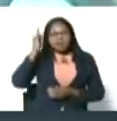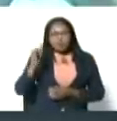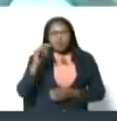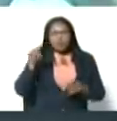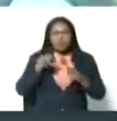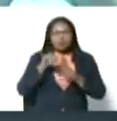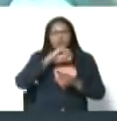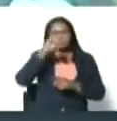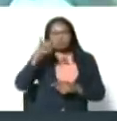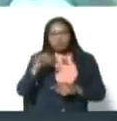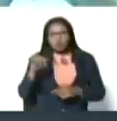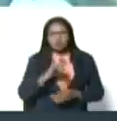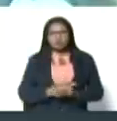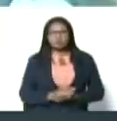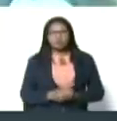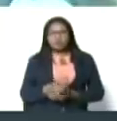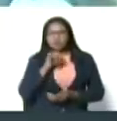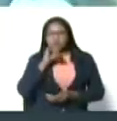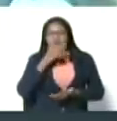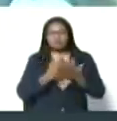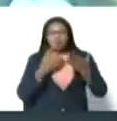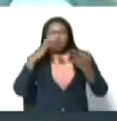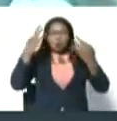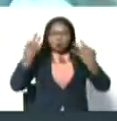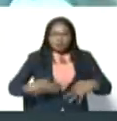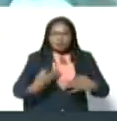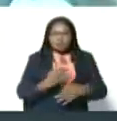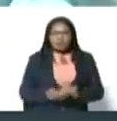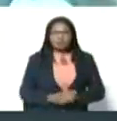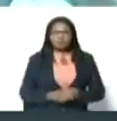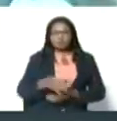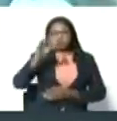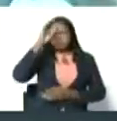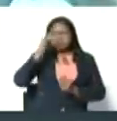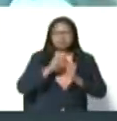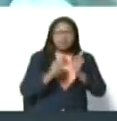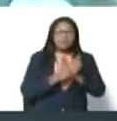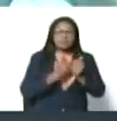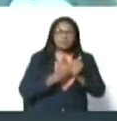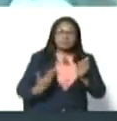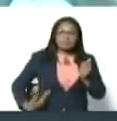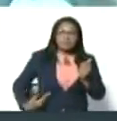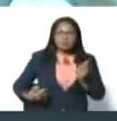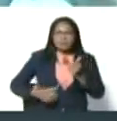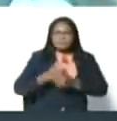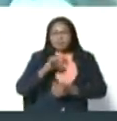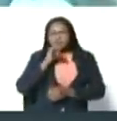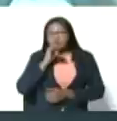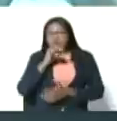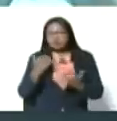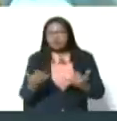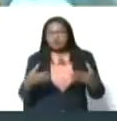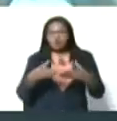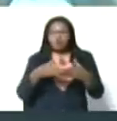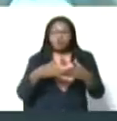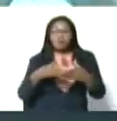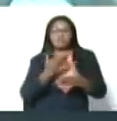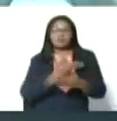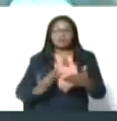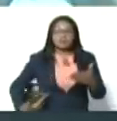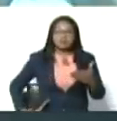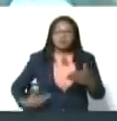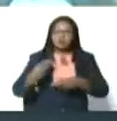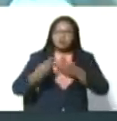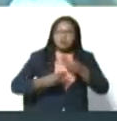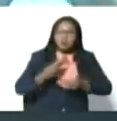Zulia. Este es el informe oficial. No sé si la vicepresidenta, ¿qué más me puede agregar la comisión presidencial? ¿Cómo